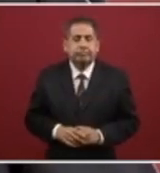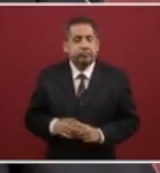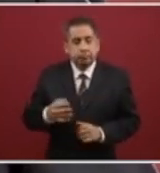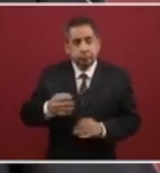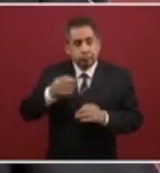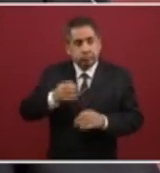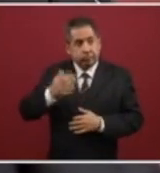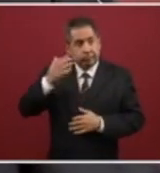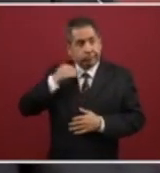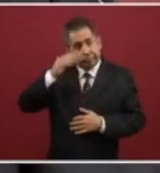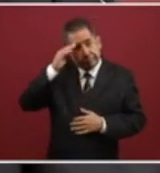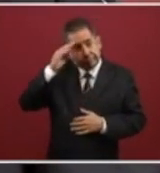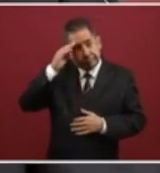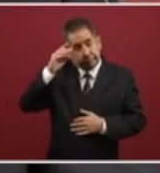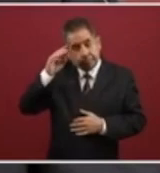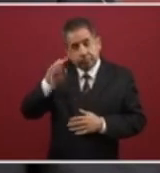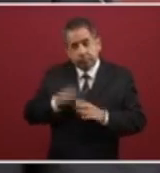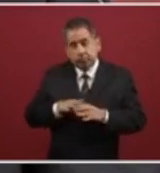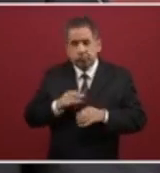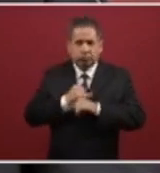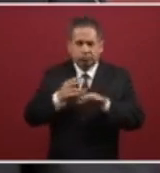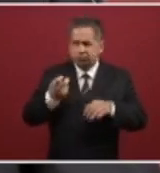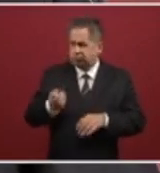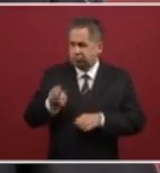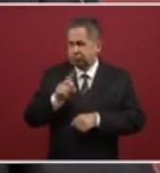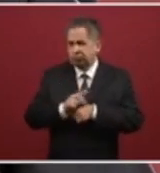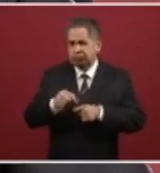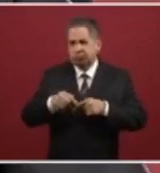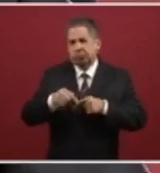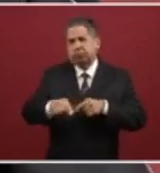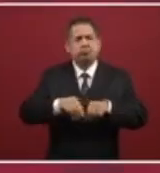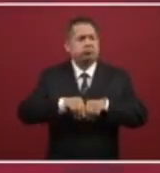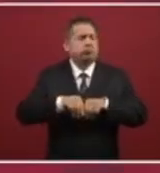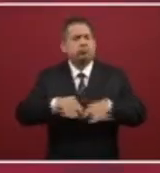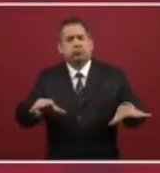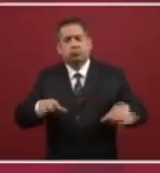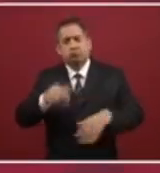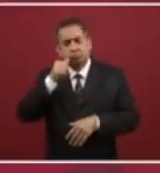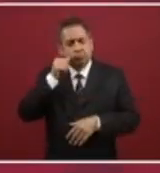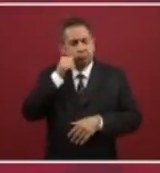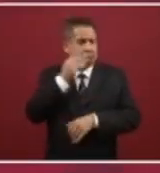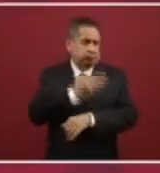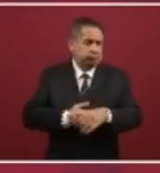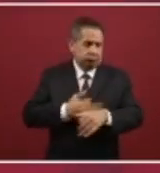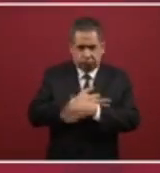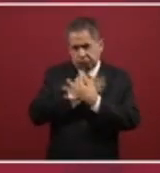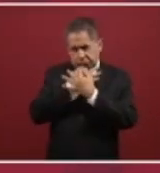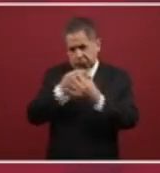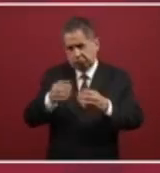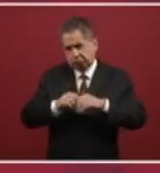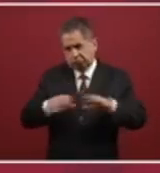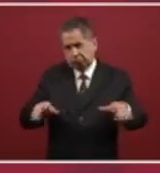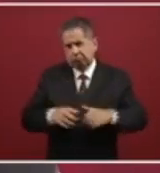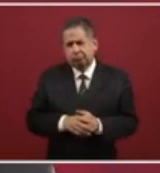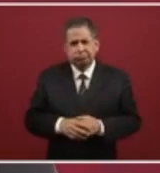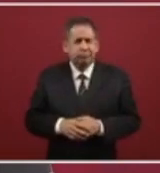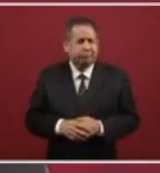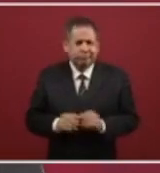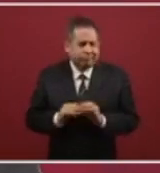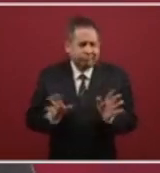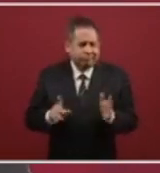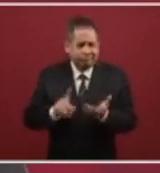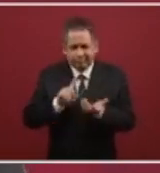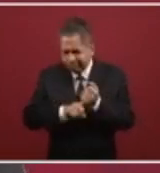Originalmente estábamos pensando darlo a conocer en estos días, de manera que ayer se dio a conocer en la tarde. Y ahí está todo lo que